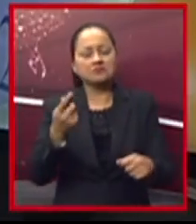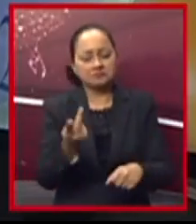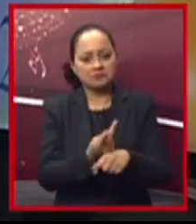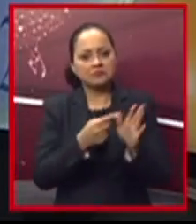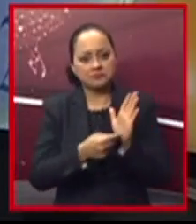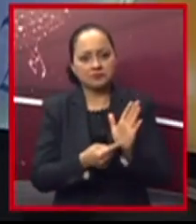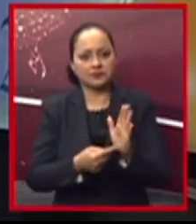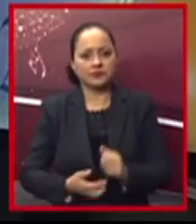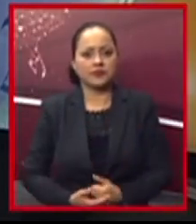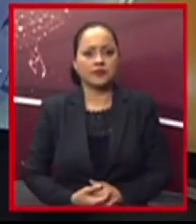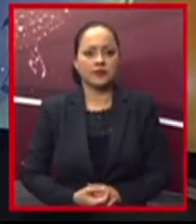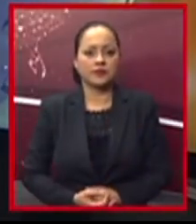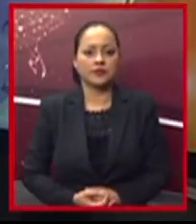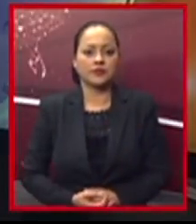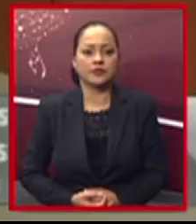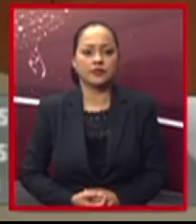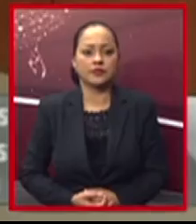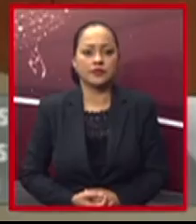territorio nacional.